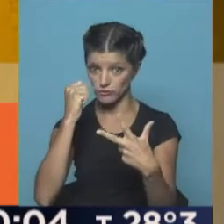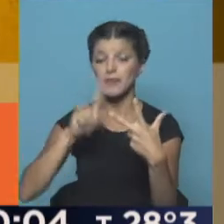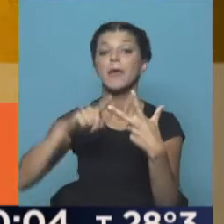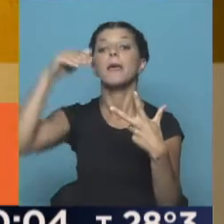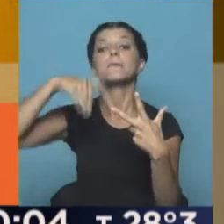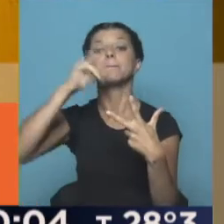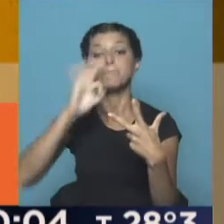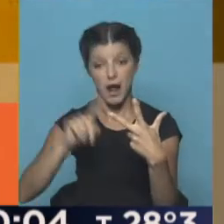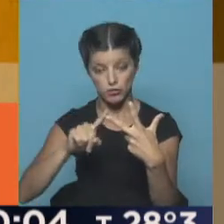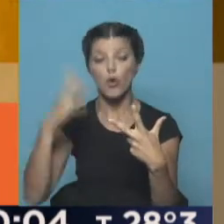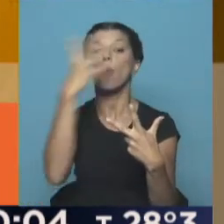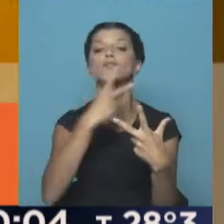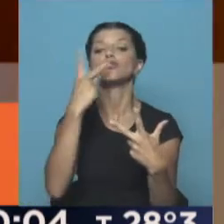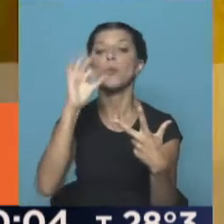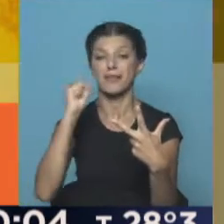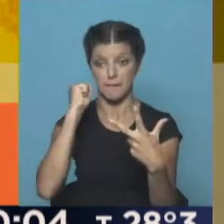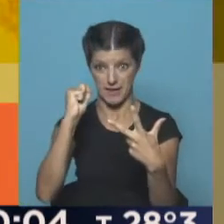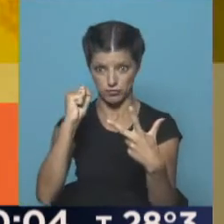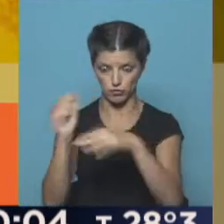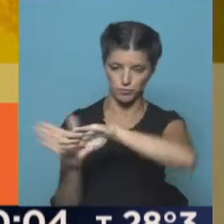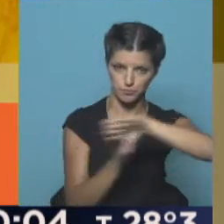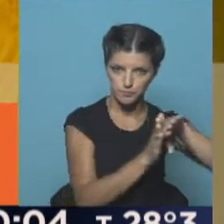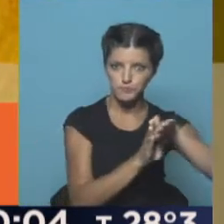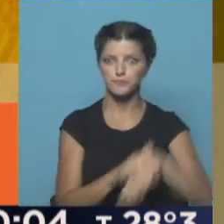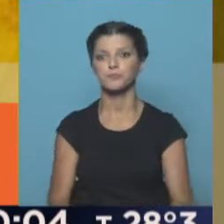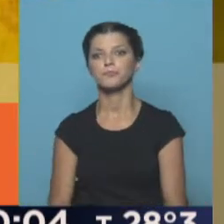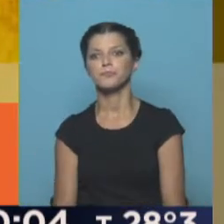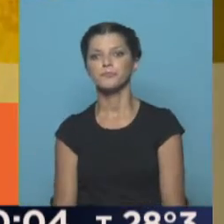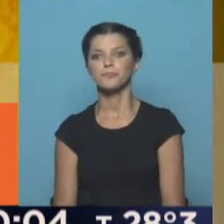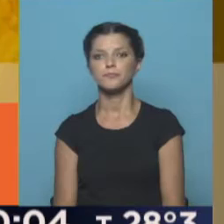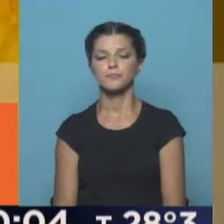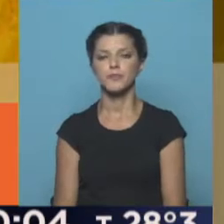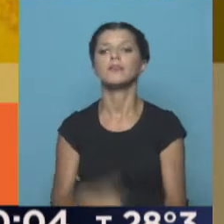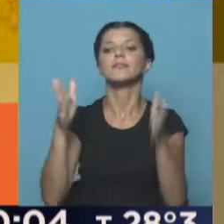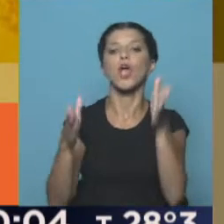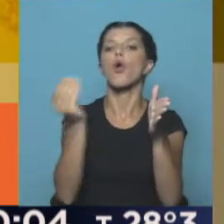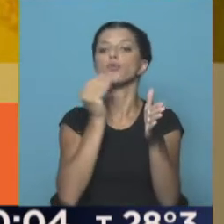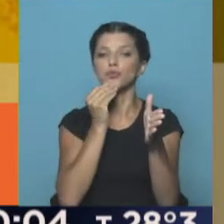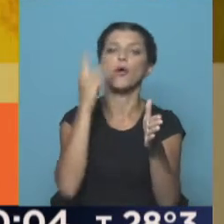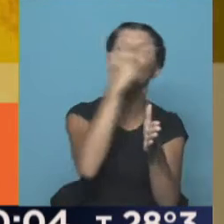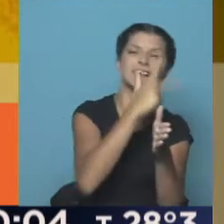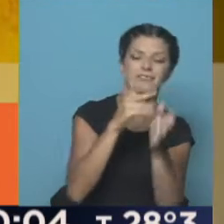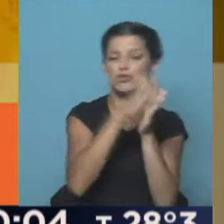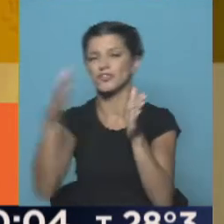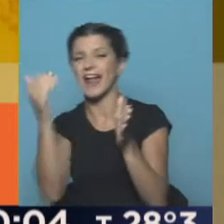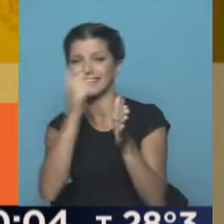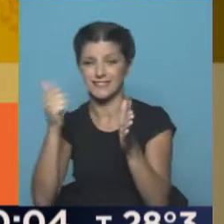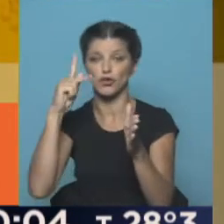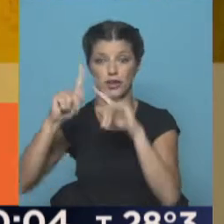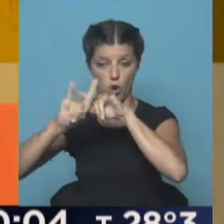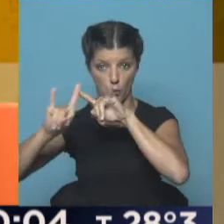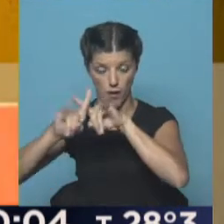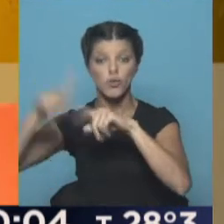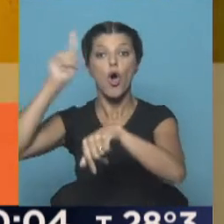factura y en marzo 420 y quienes están encuadrados en la franja de consumo de entre 300 y 600 kilowats hora